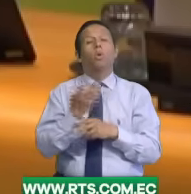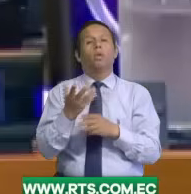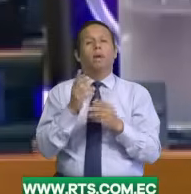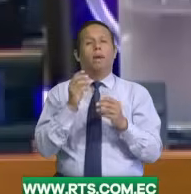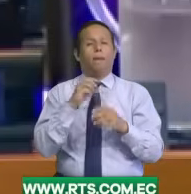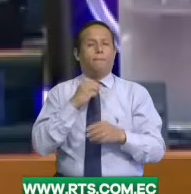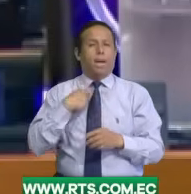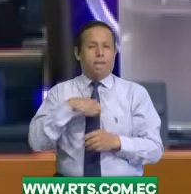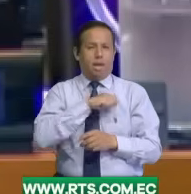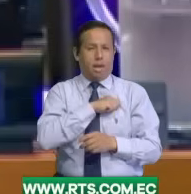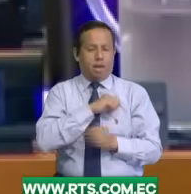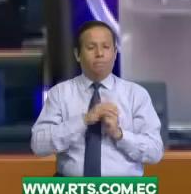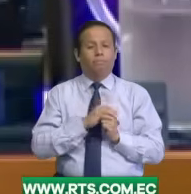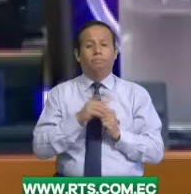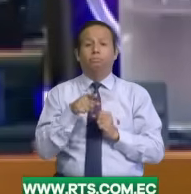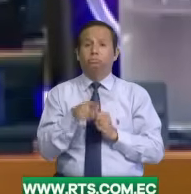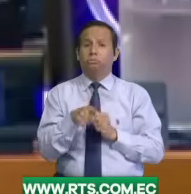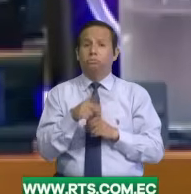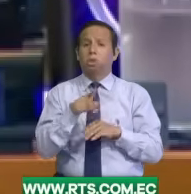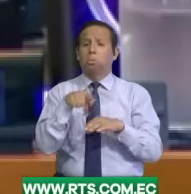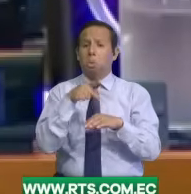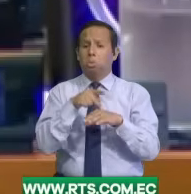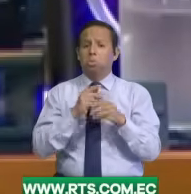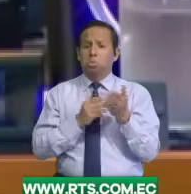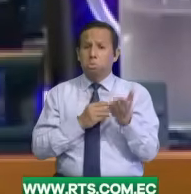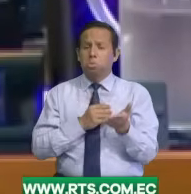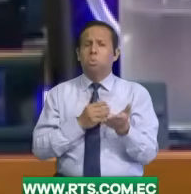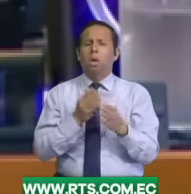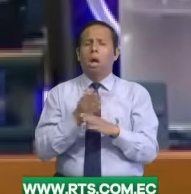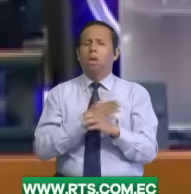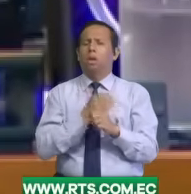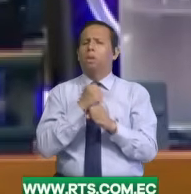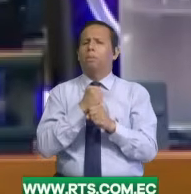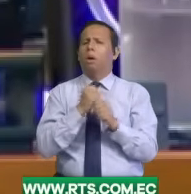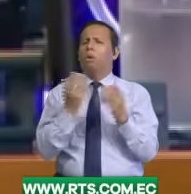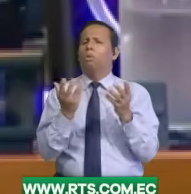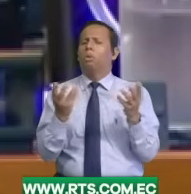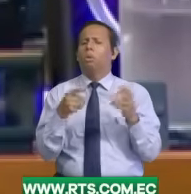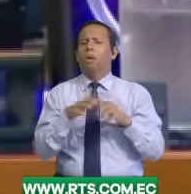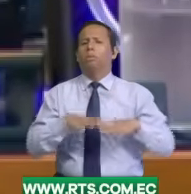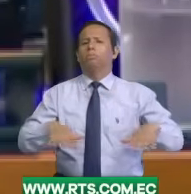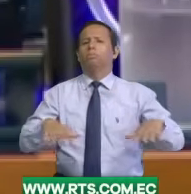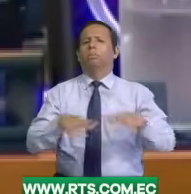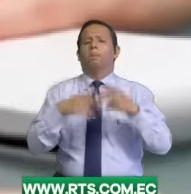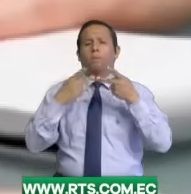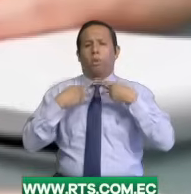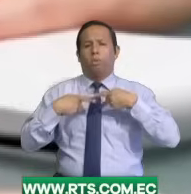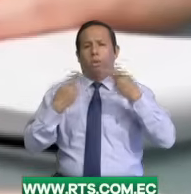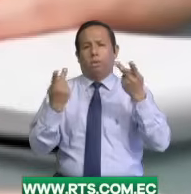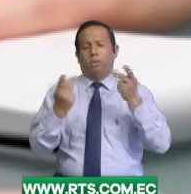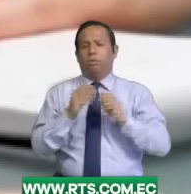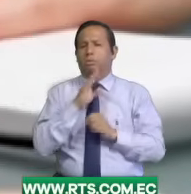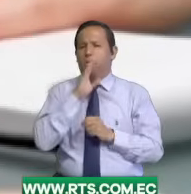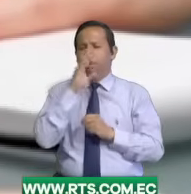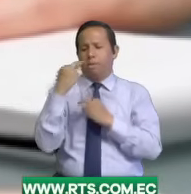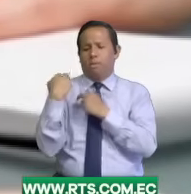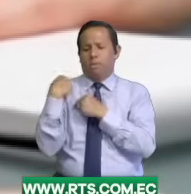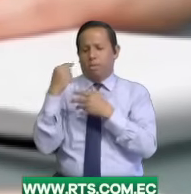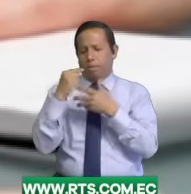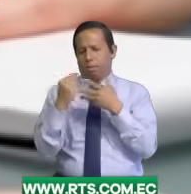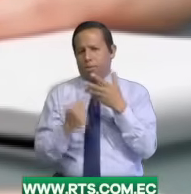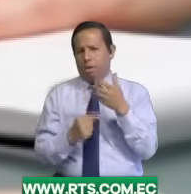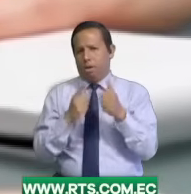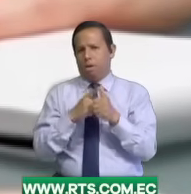Madrid. Su carrera profesional se ha desarrollado mayoritariamente en el sector público, donde ha desempeñado cargos